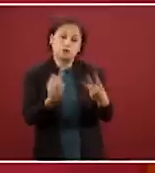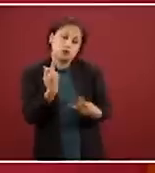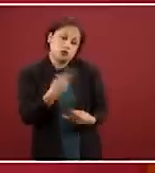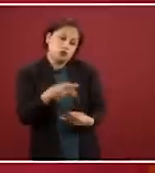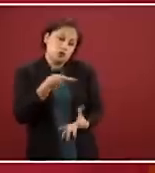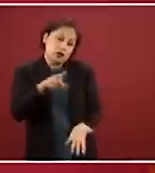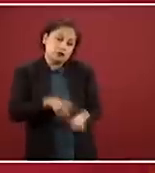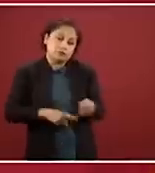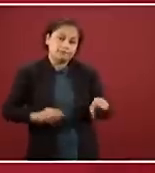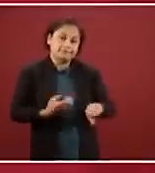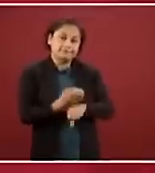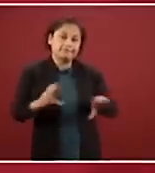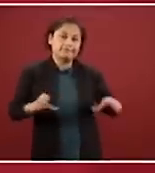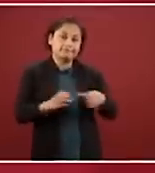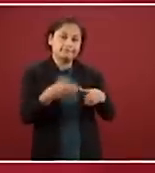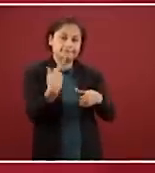pienso que